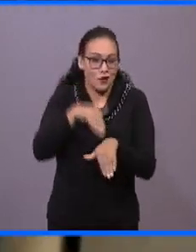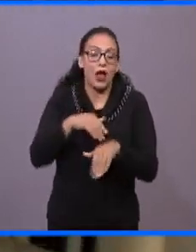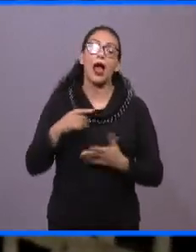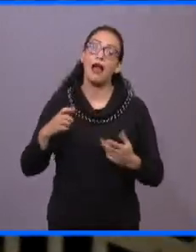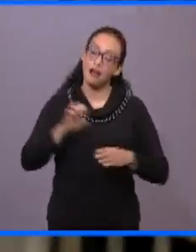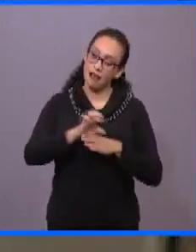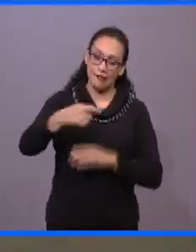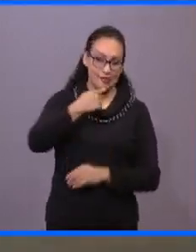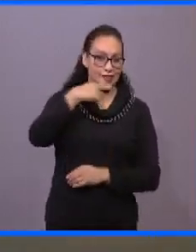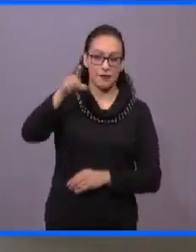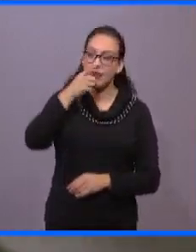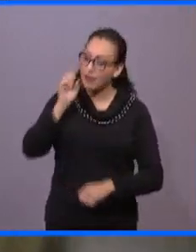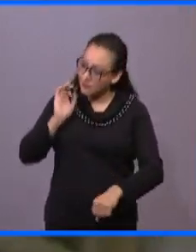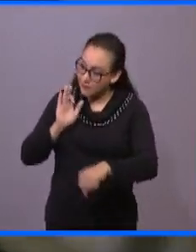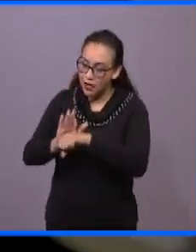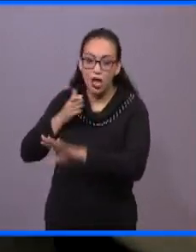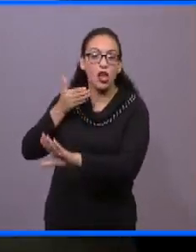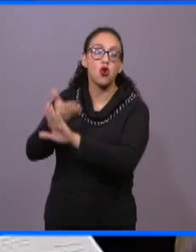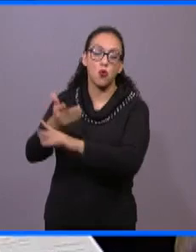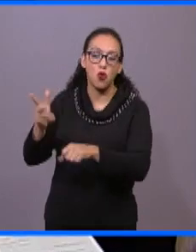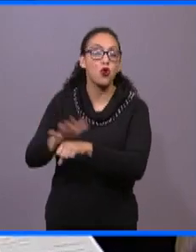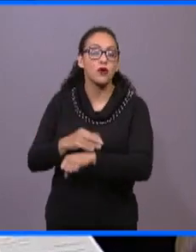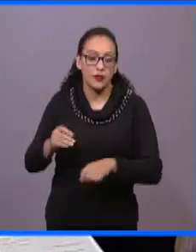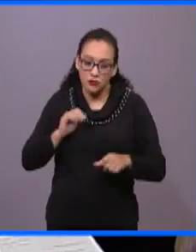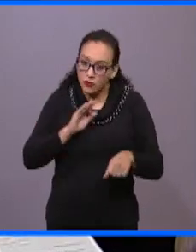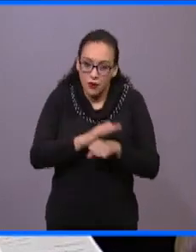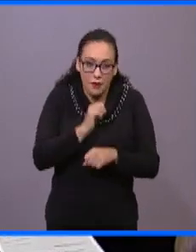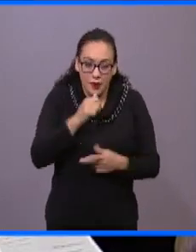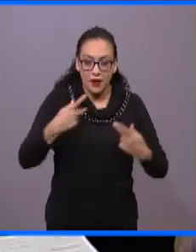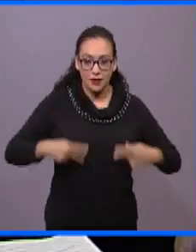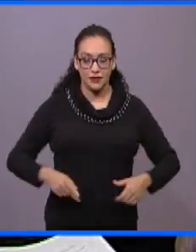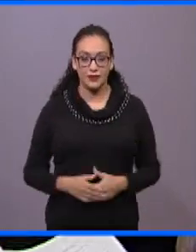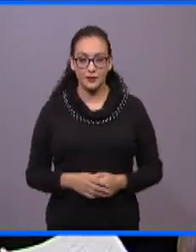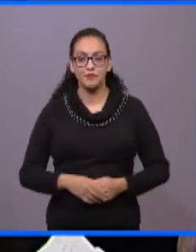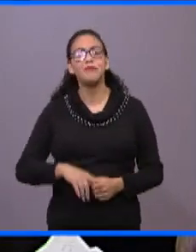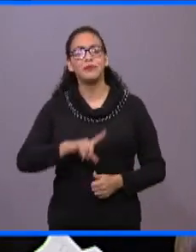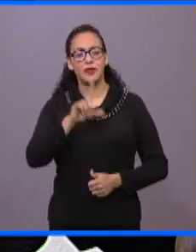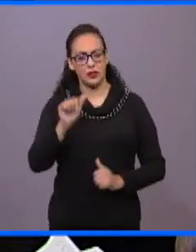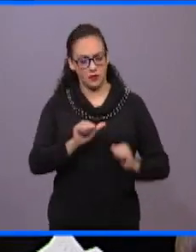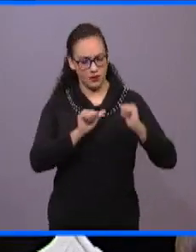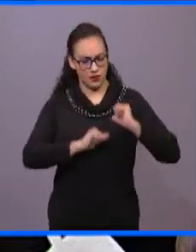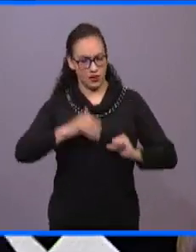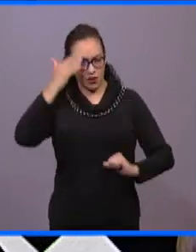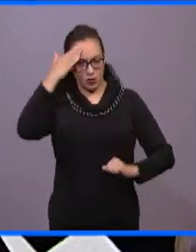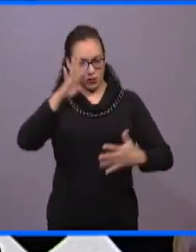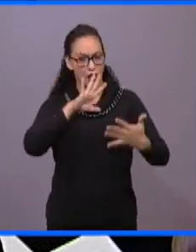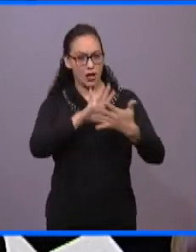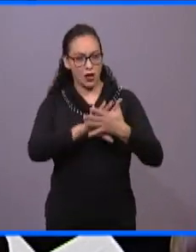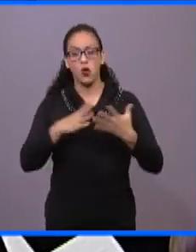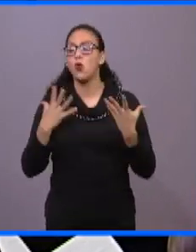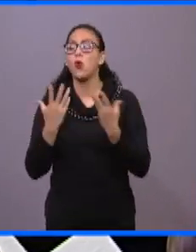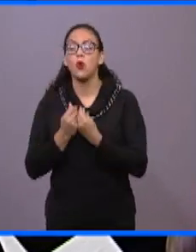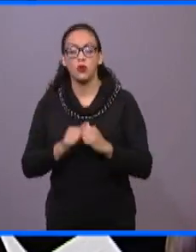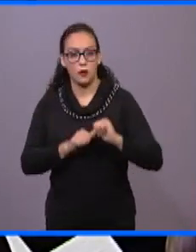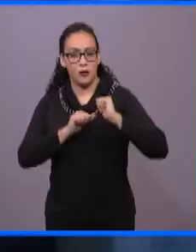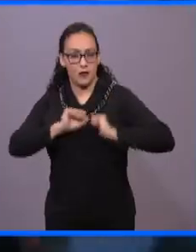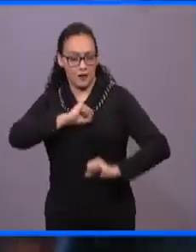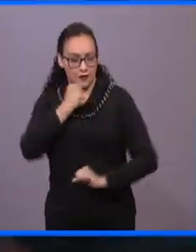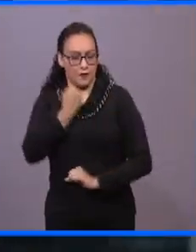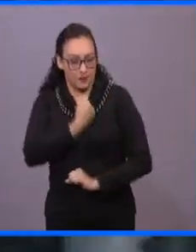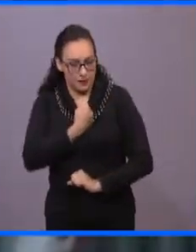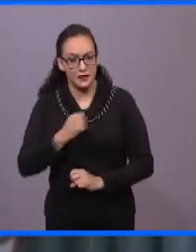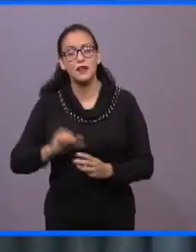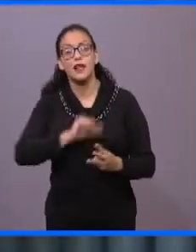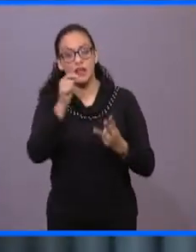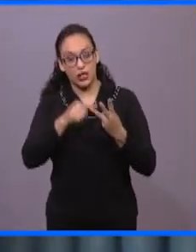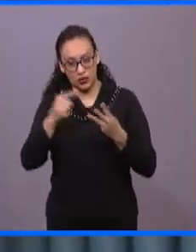de amparo indirecto. Entre otros temas, la sala resolvió que la autoridad penitenciaria, en coordinación con el Sistema Nacional de Salud y la Comisión Ejecutiva de